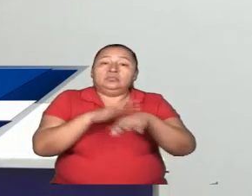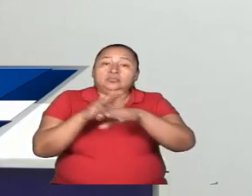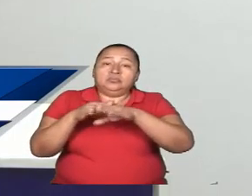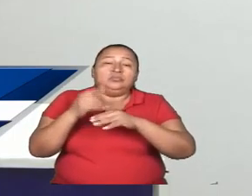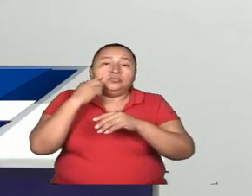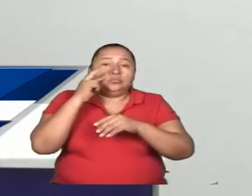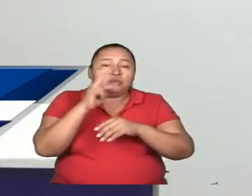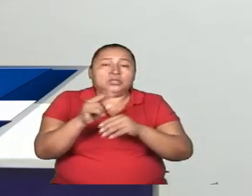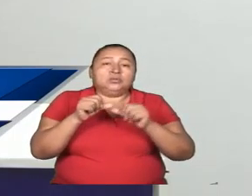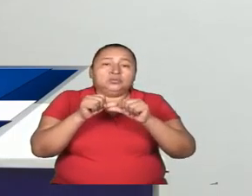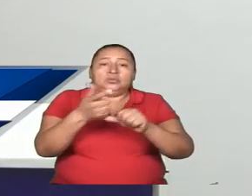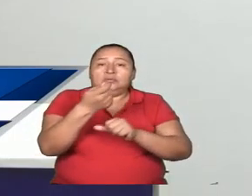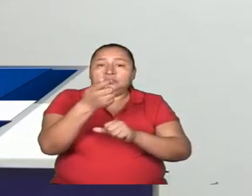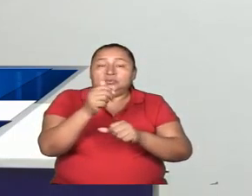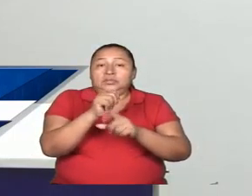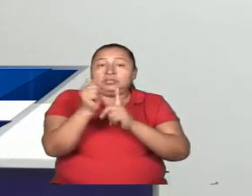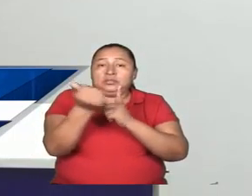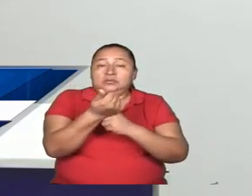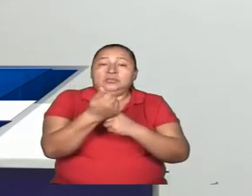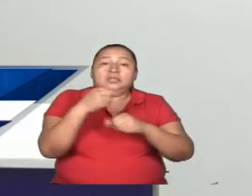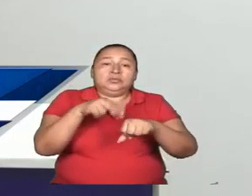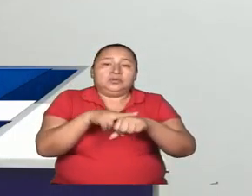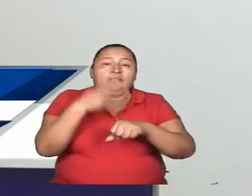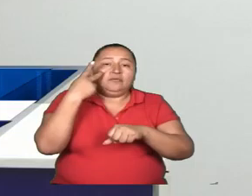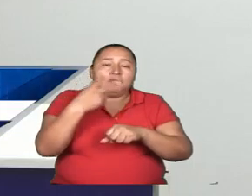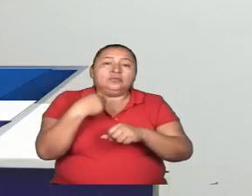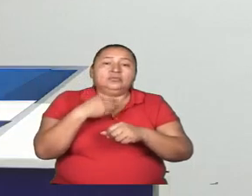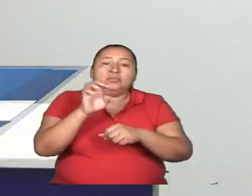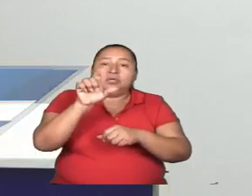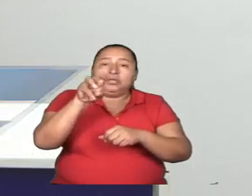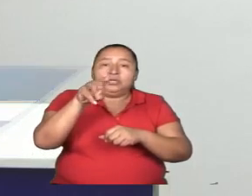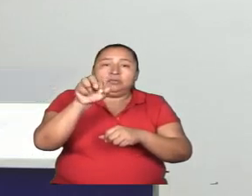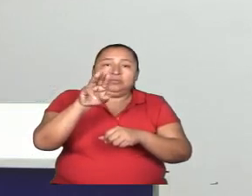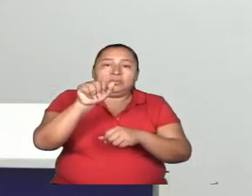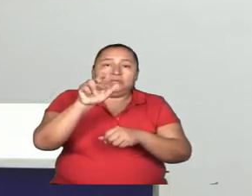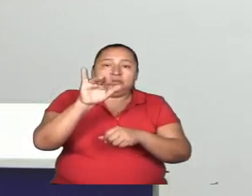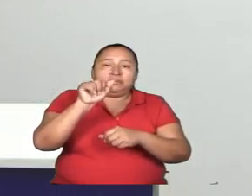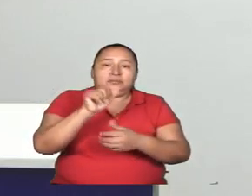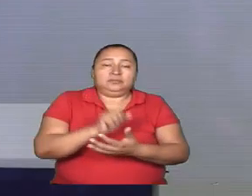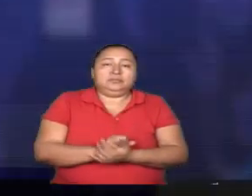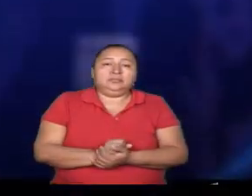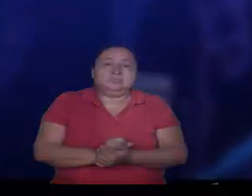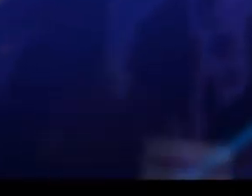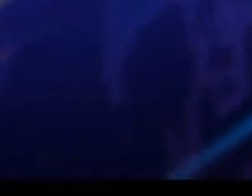en sintonía del canal parlamentario, el canal de la Asamblea Nacional. Estuvo con ustedes Elber Marcia.